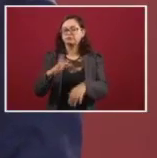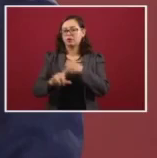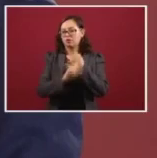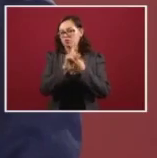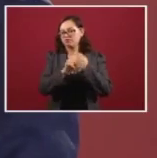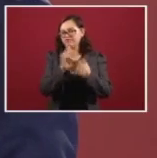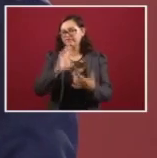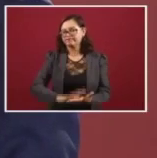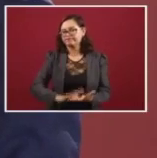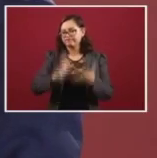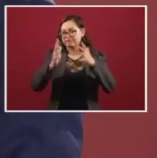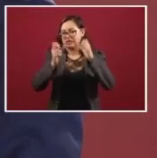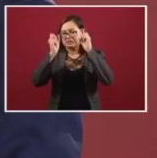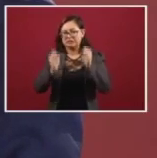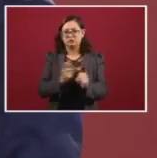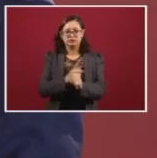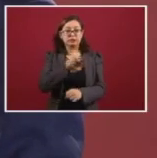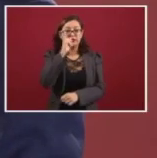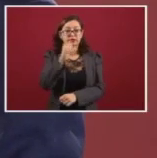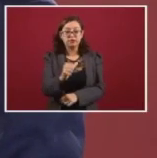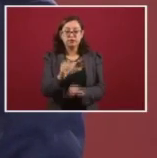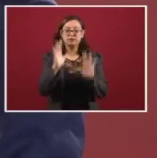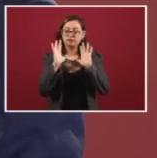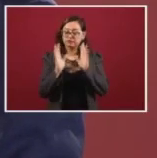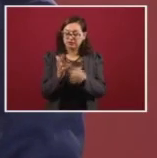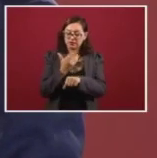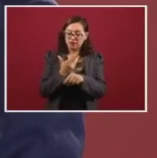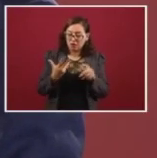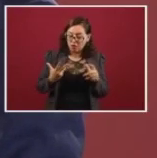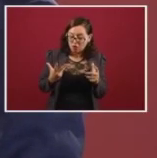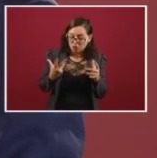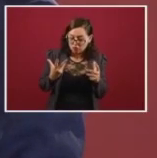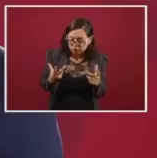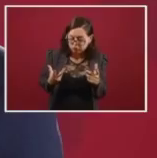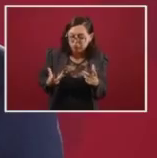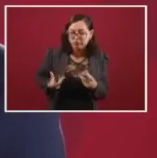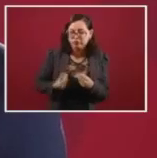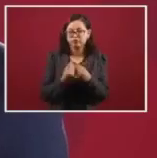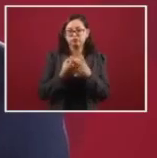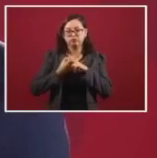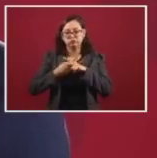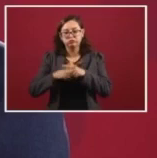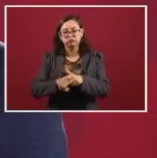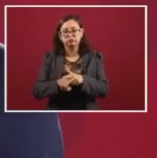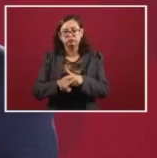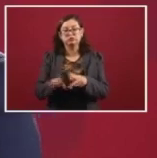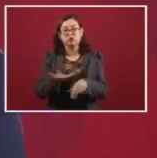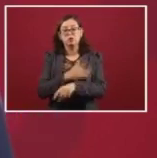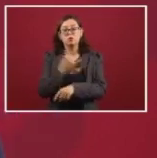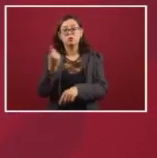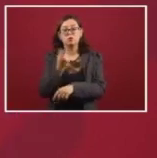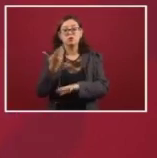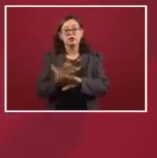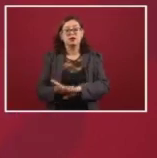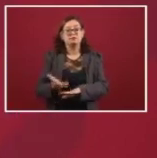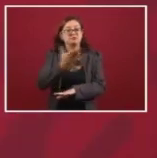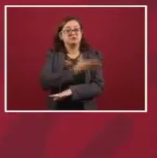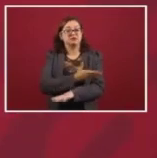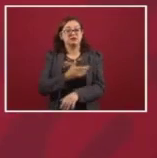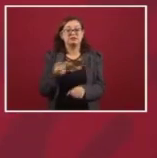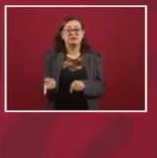Se llevó a cabo una acción conjunta porque llegamos a tener hasta 20 homicidios